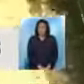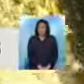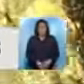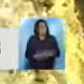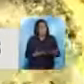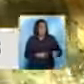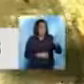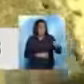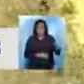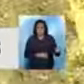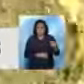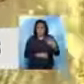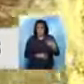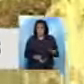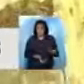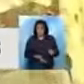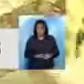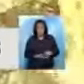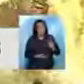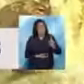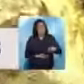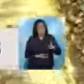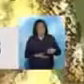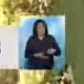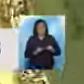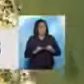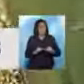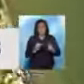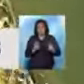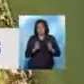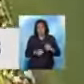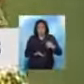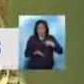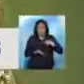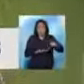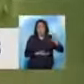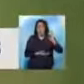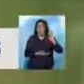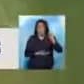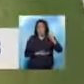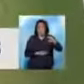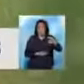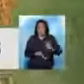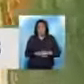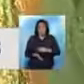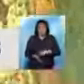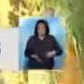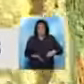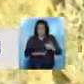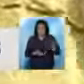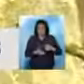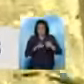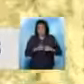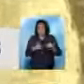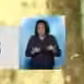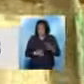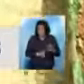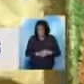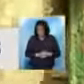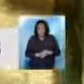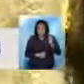Bueno, el director lo que nos ha indicado es que tiene que mantener las clases porque ya hay la orden de que se inicien hoy. La ha recibido también esa,